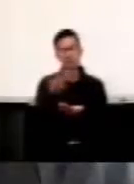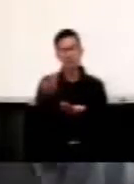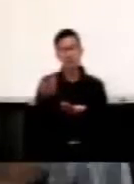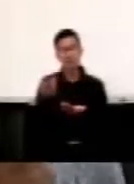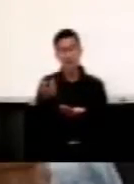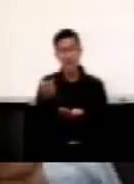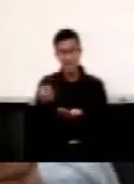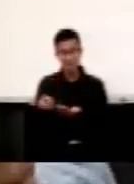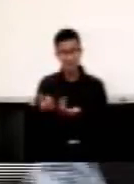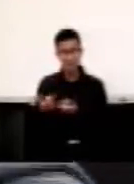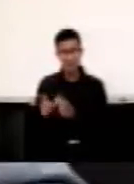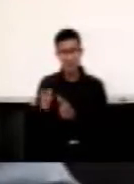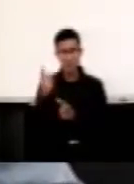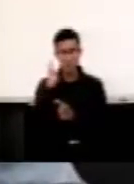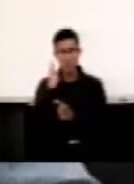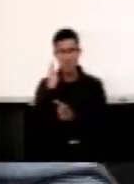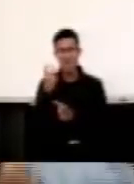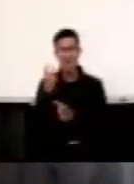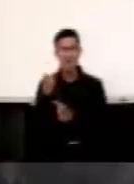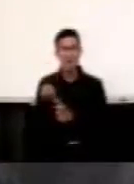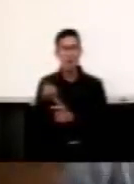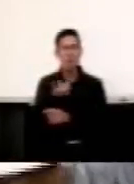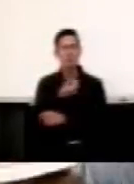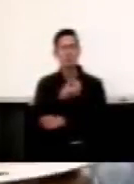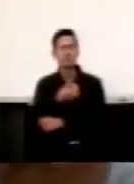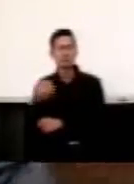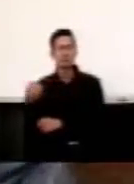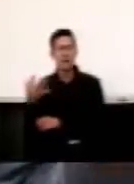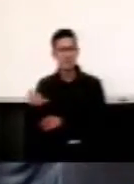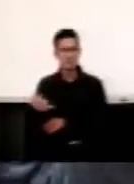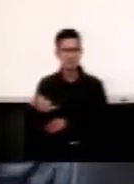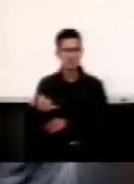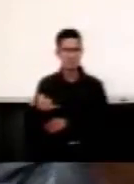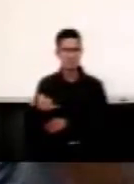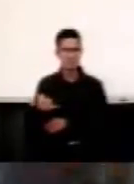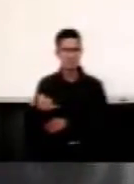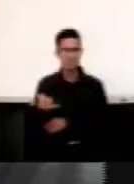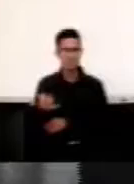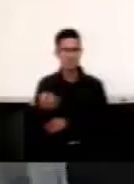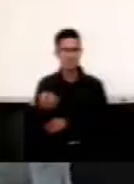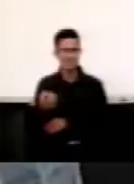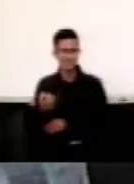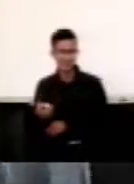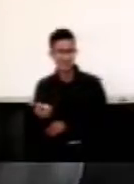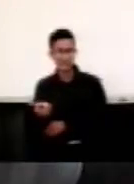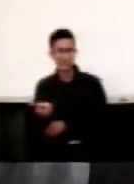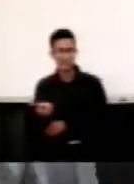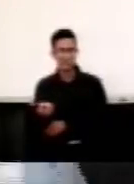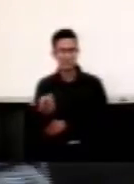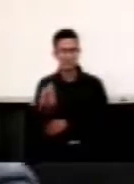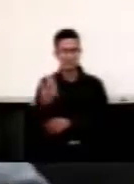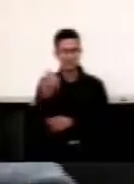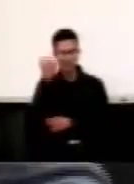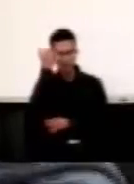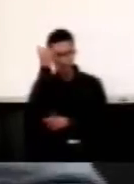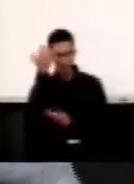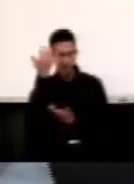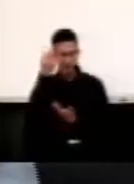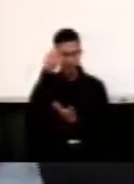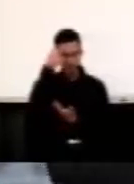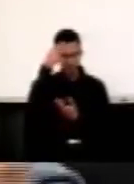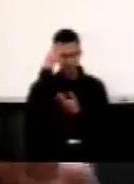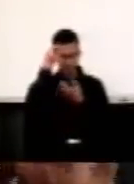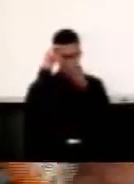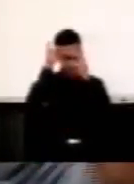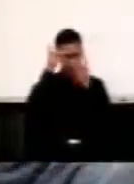teóricamente, esos son los sistemas de partidos, y de esta manera se utiliza la teoría y la metodología para analizar a los sistemas